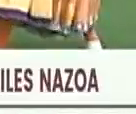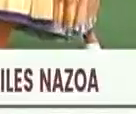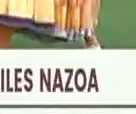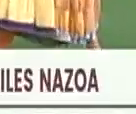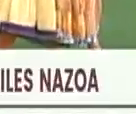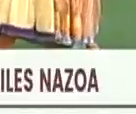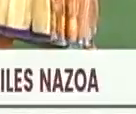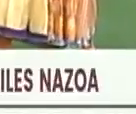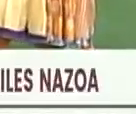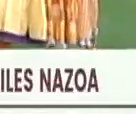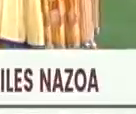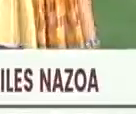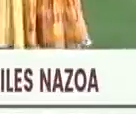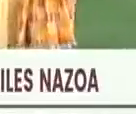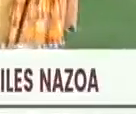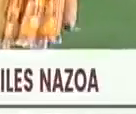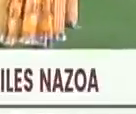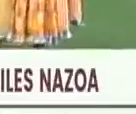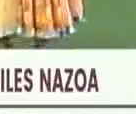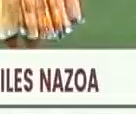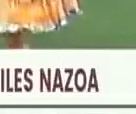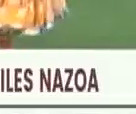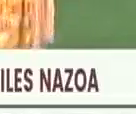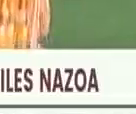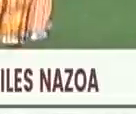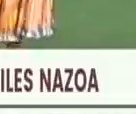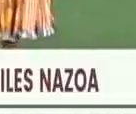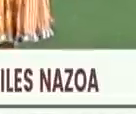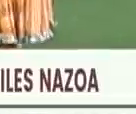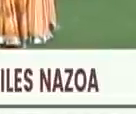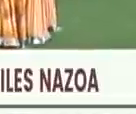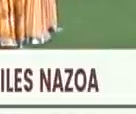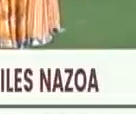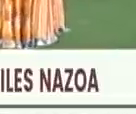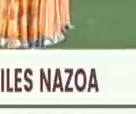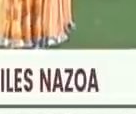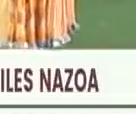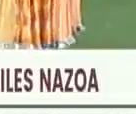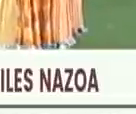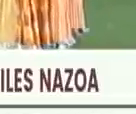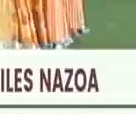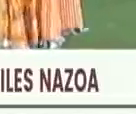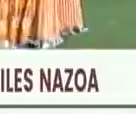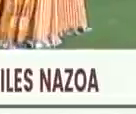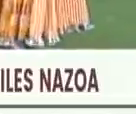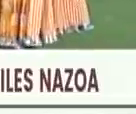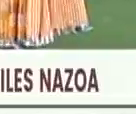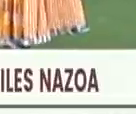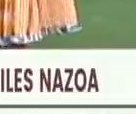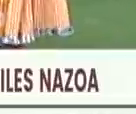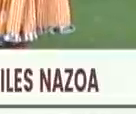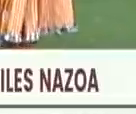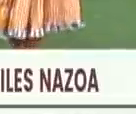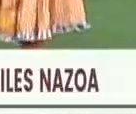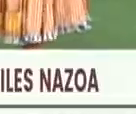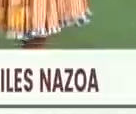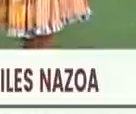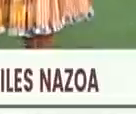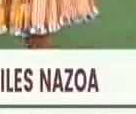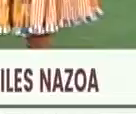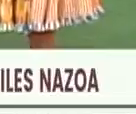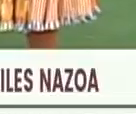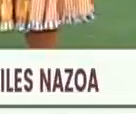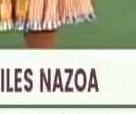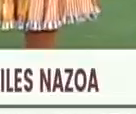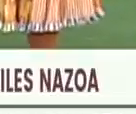¡pum! Al general que estaba del otro lado de la alcabala. ¡Ay! ¿Qué? ¡Ay! ¡Ay! ¿Y saben a quién mató? ¿A